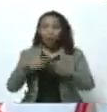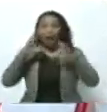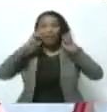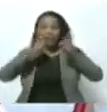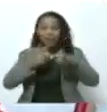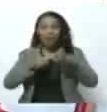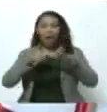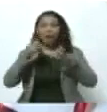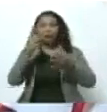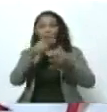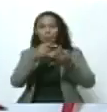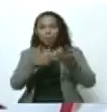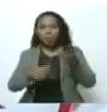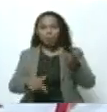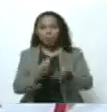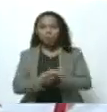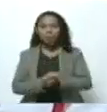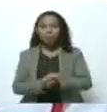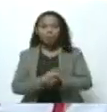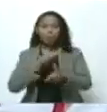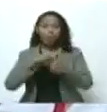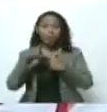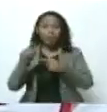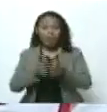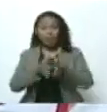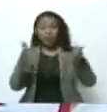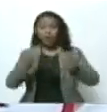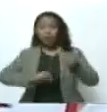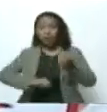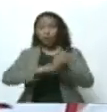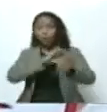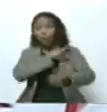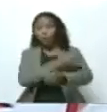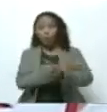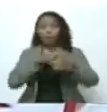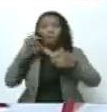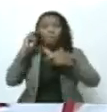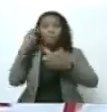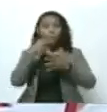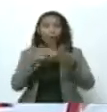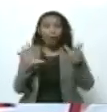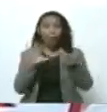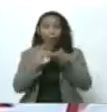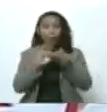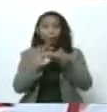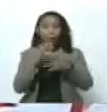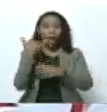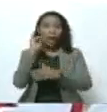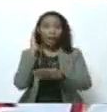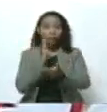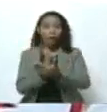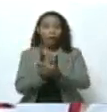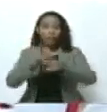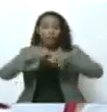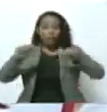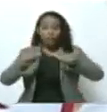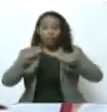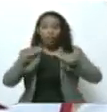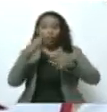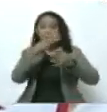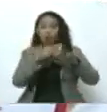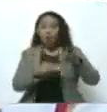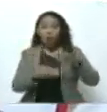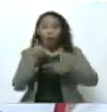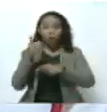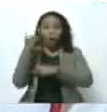al ocumo, al ñame, al plátano. Entonces tiene esa gran fortaleza, que es un producto vinculado, y ya tienes la mitad del territorio, condiciones productivas.